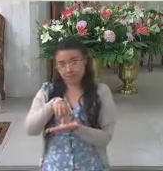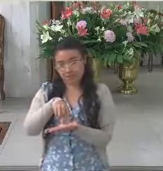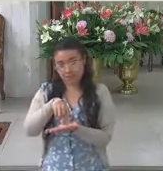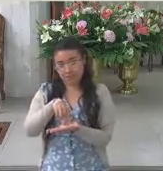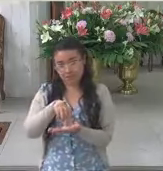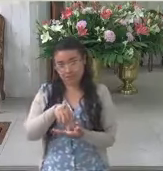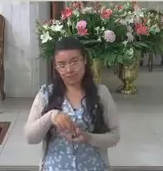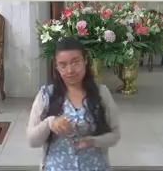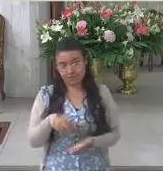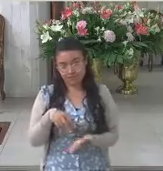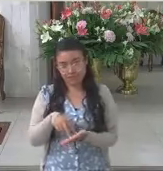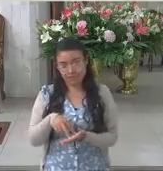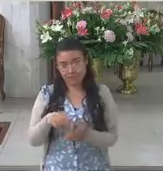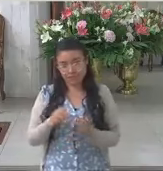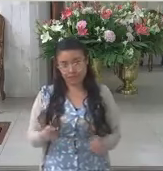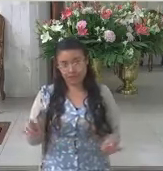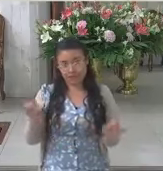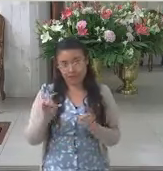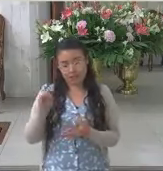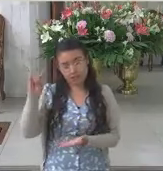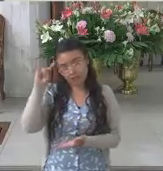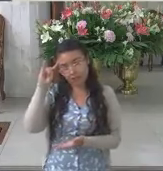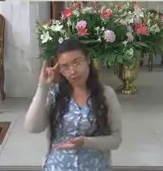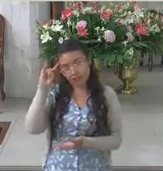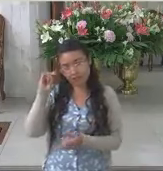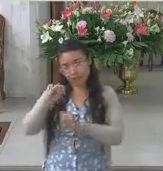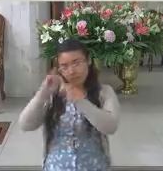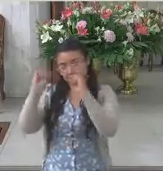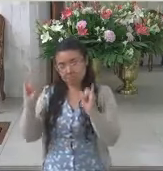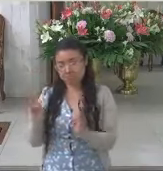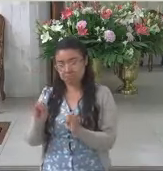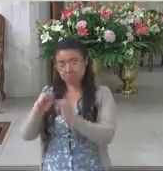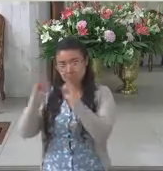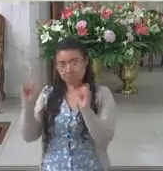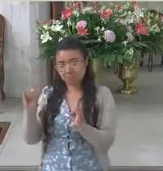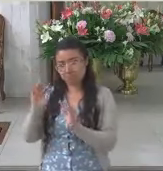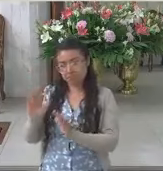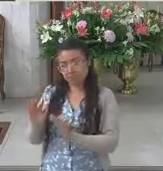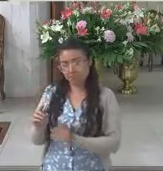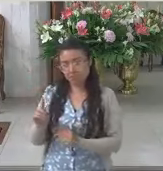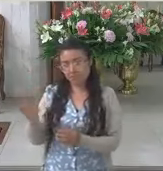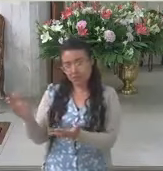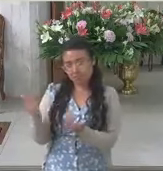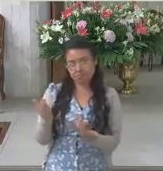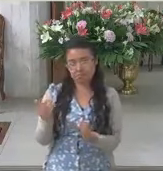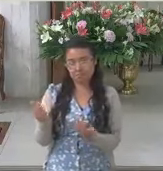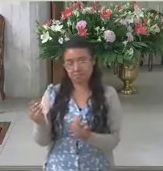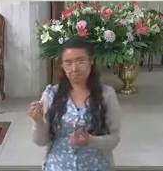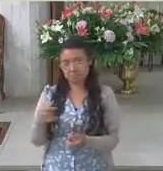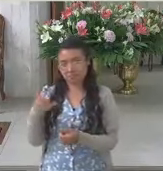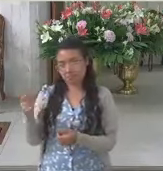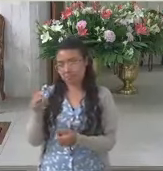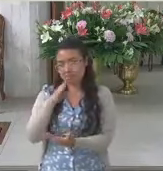y le dijeron tú no vas a poder con nosotros y dijeron muchas cosas repito se me está enchinando el cuerpo